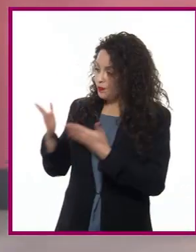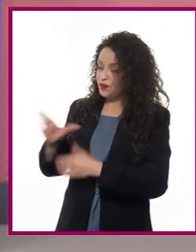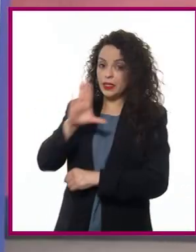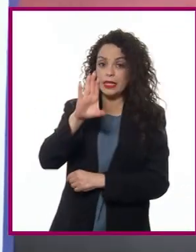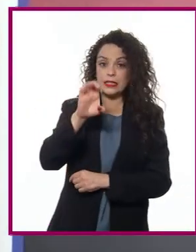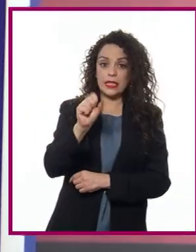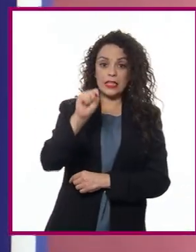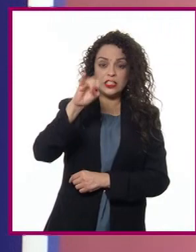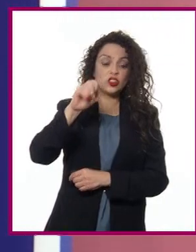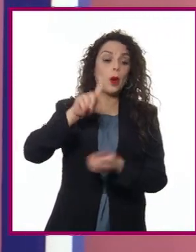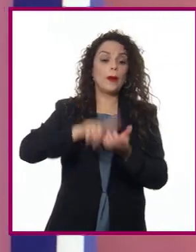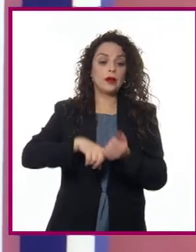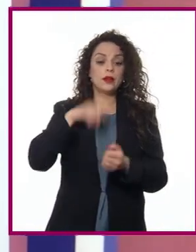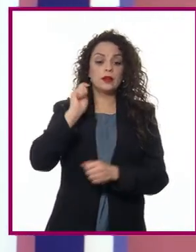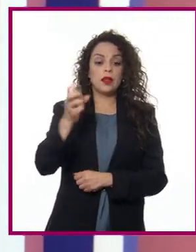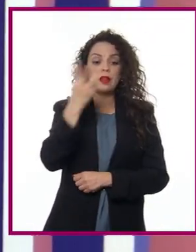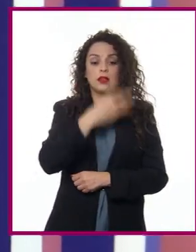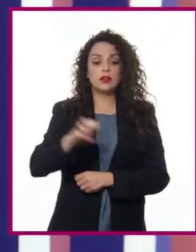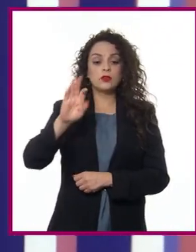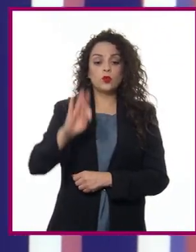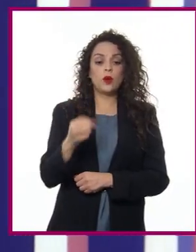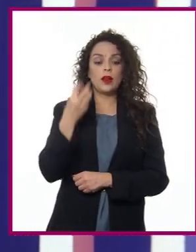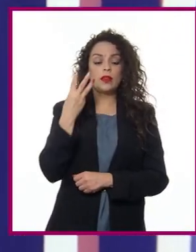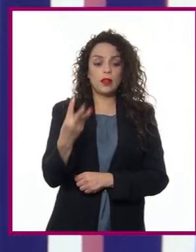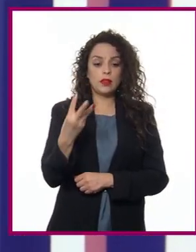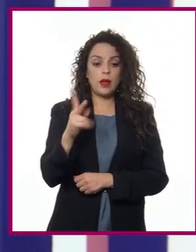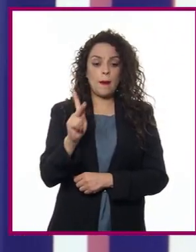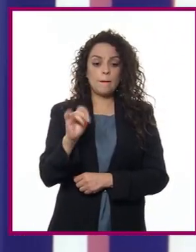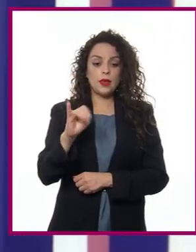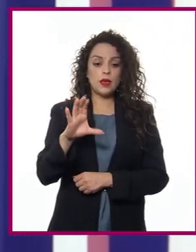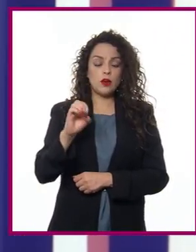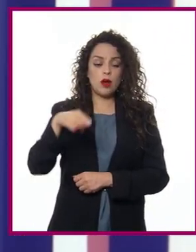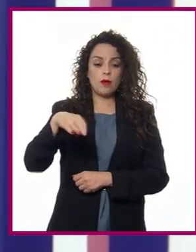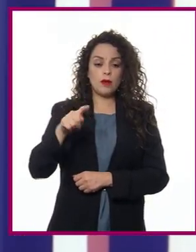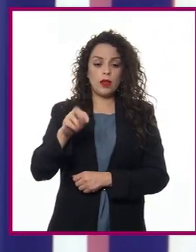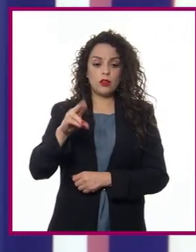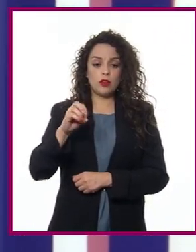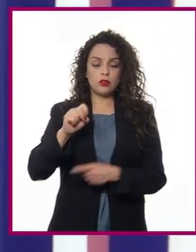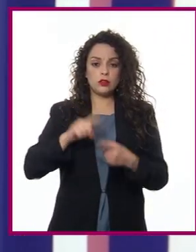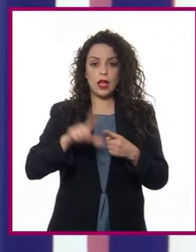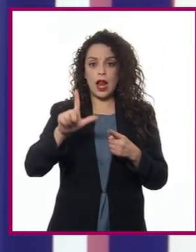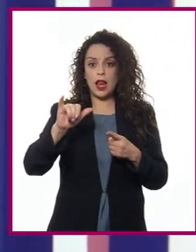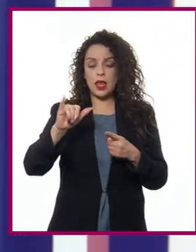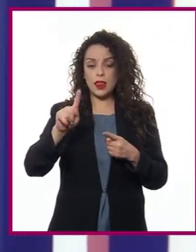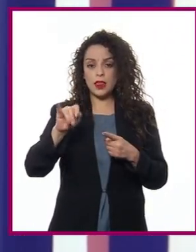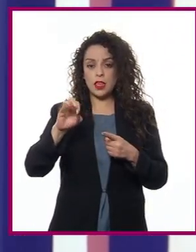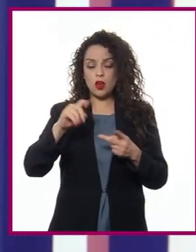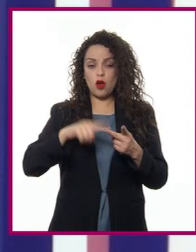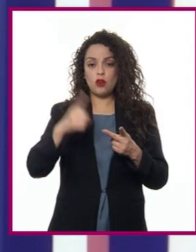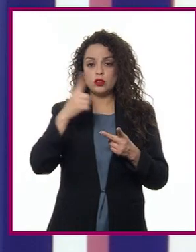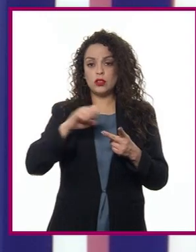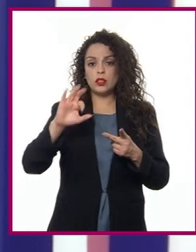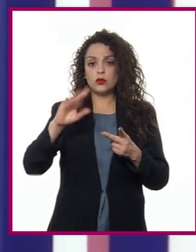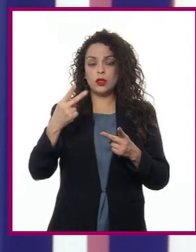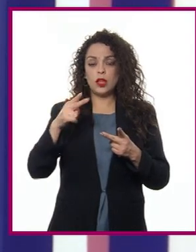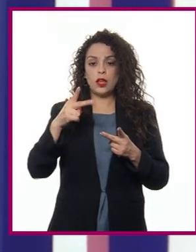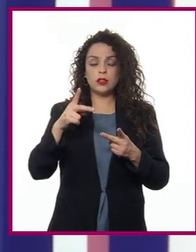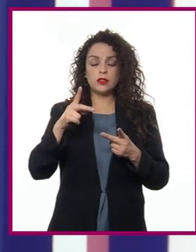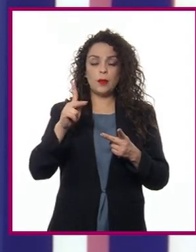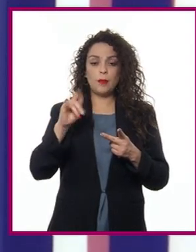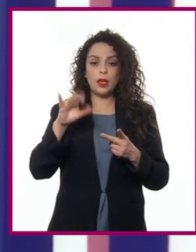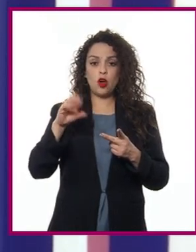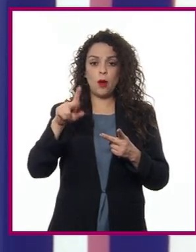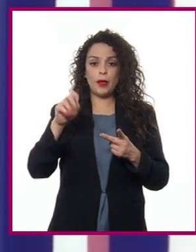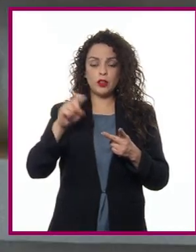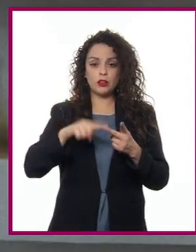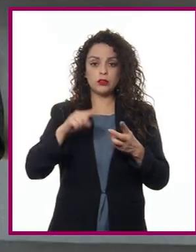un radio atómico de 343 picómetros, el litio de 152 picómetros y el helio